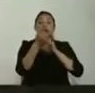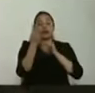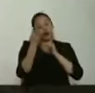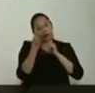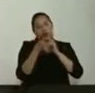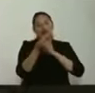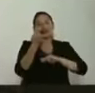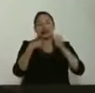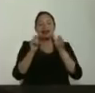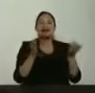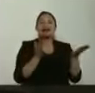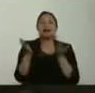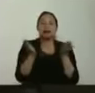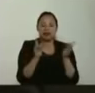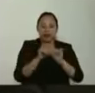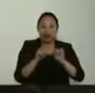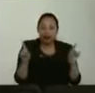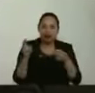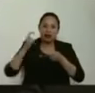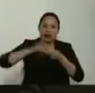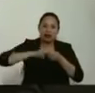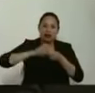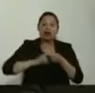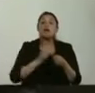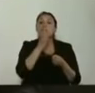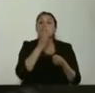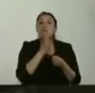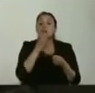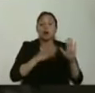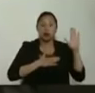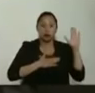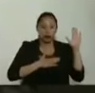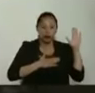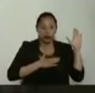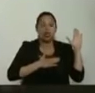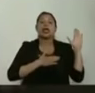matrículas. Y el compromiso del presidente Duque es muy claro. Miren,